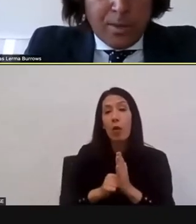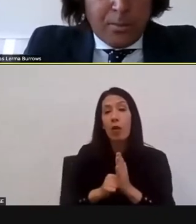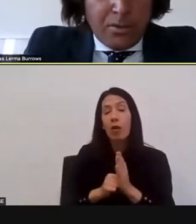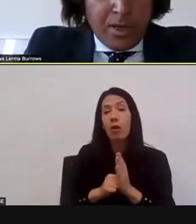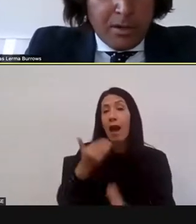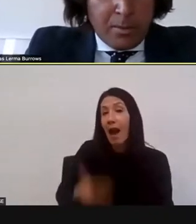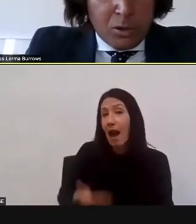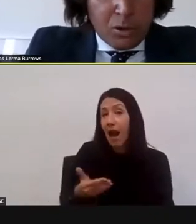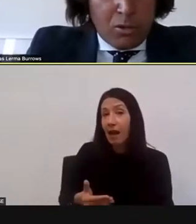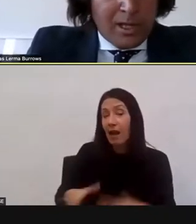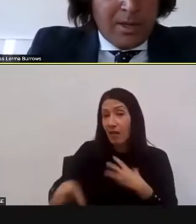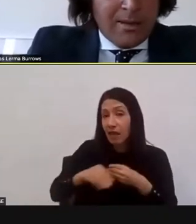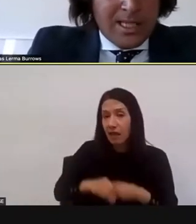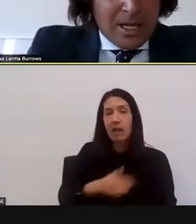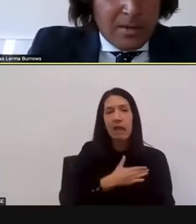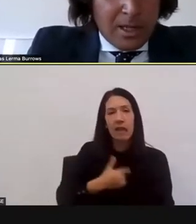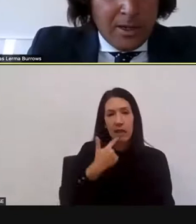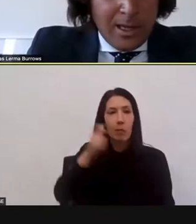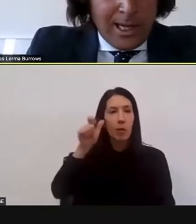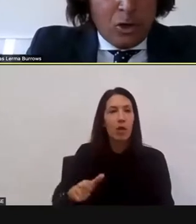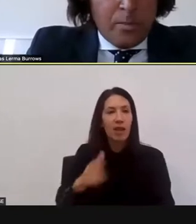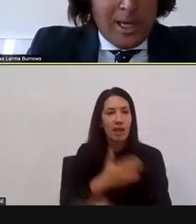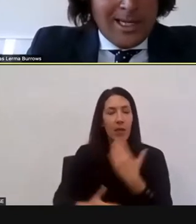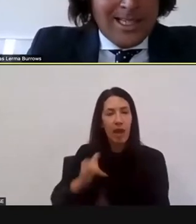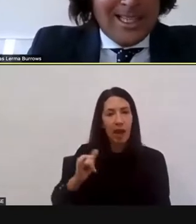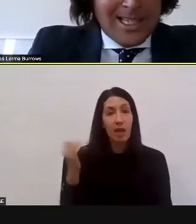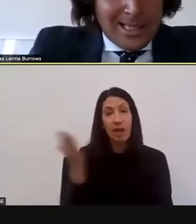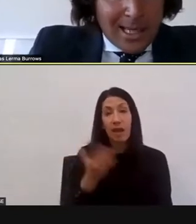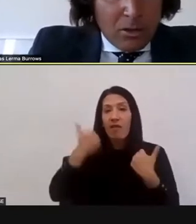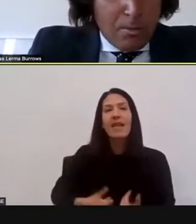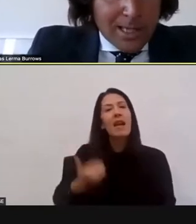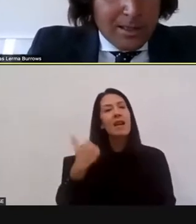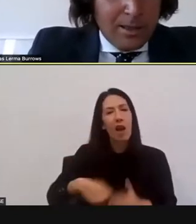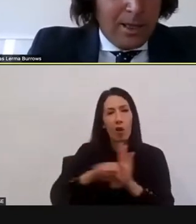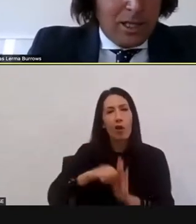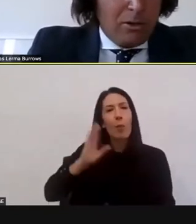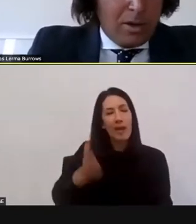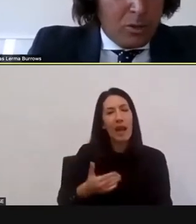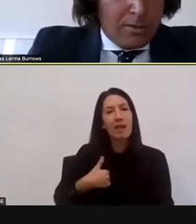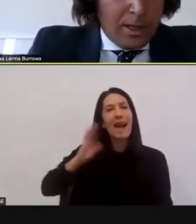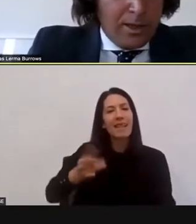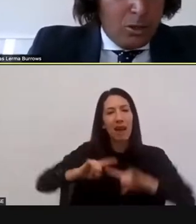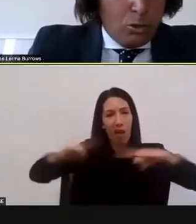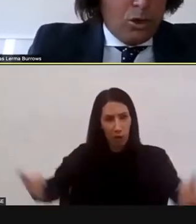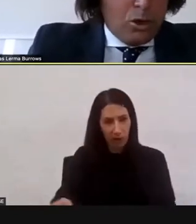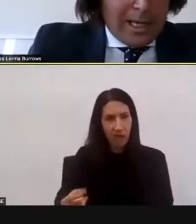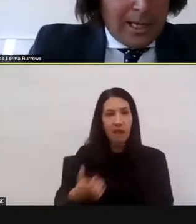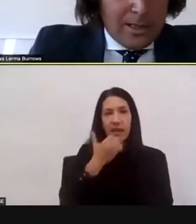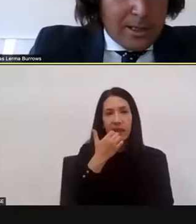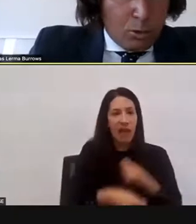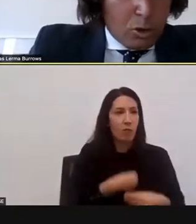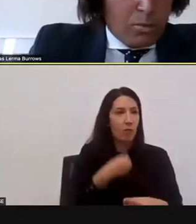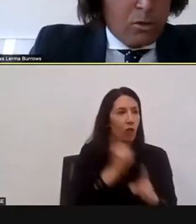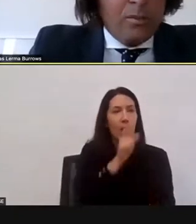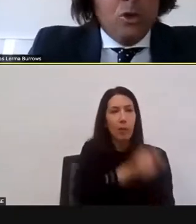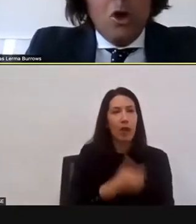pueda producir hacia una persona con una determinada discapacidad, el Código Penal ya está castigando más que si lo hacemos hacia tú o yo, Miguel Ángel. Si tú y yo